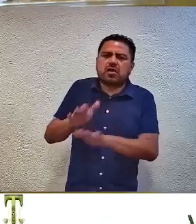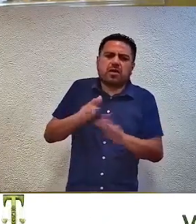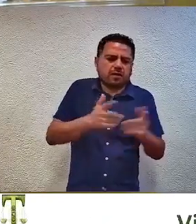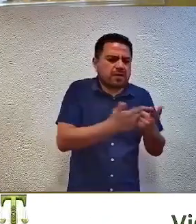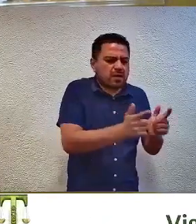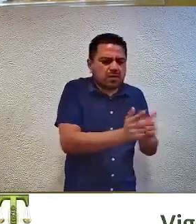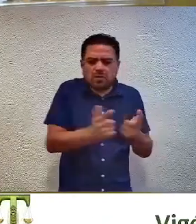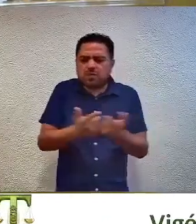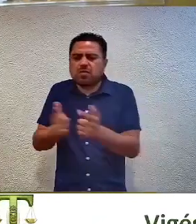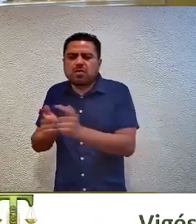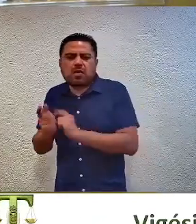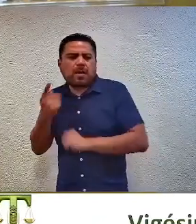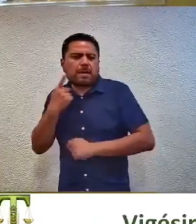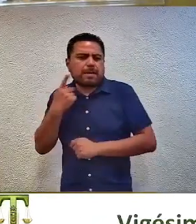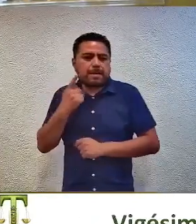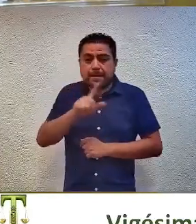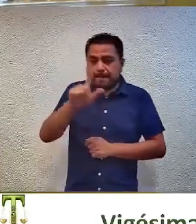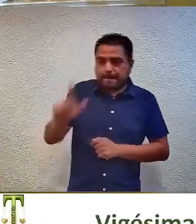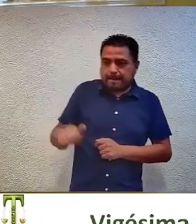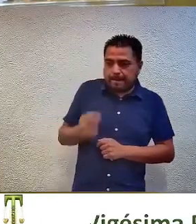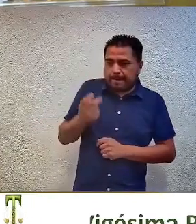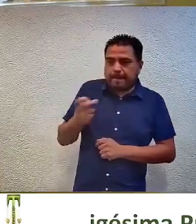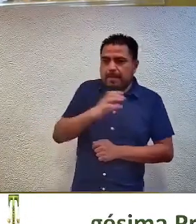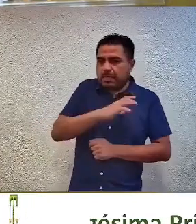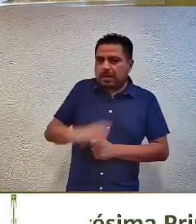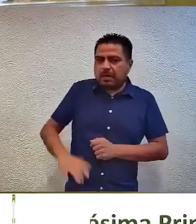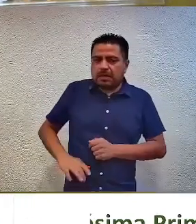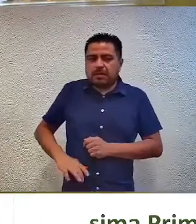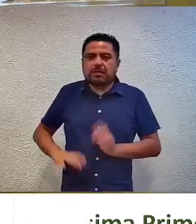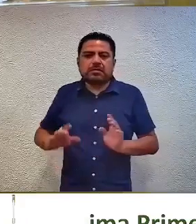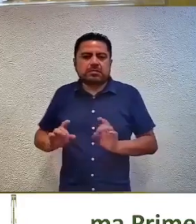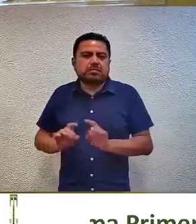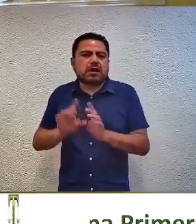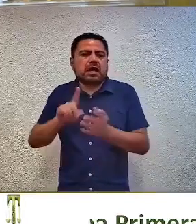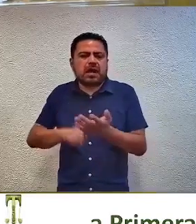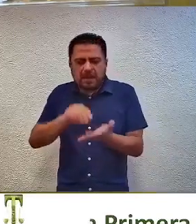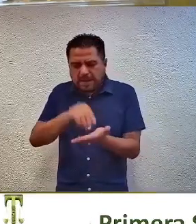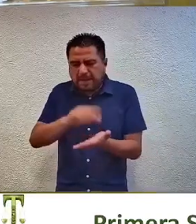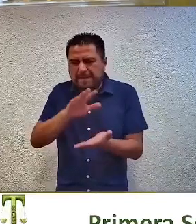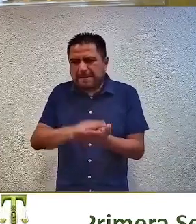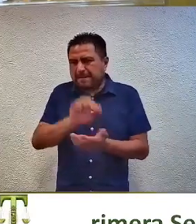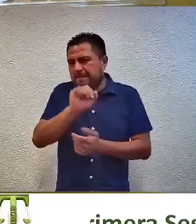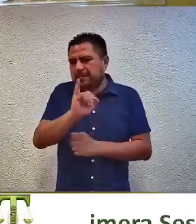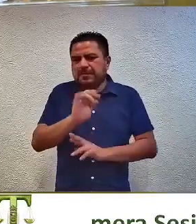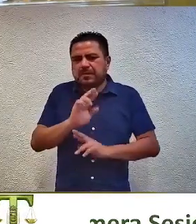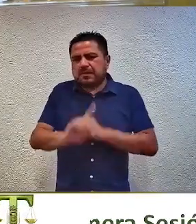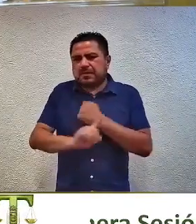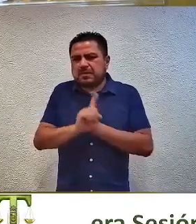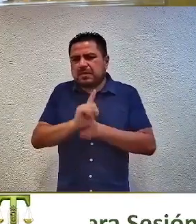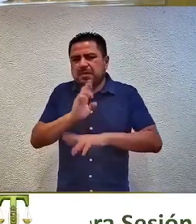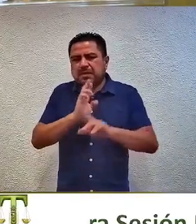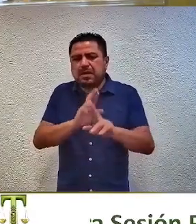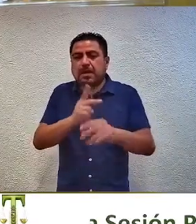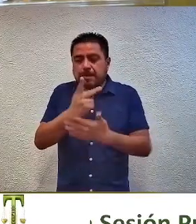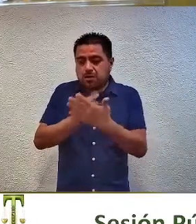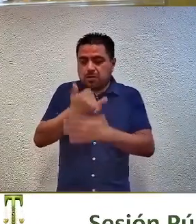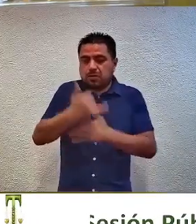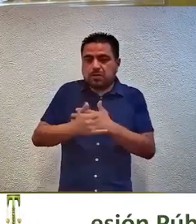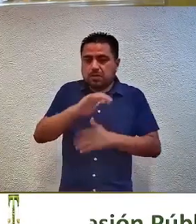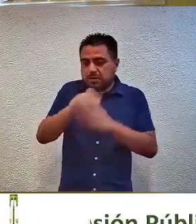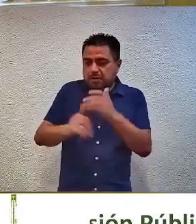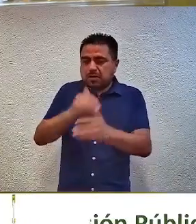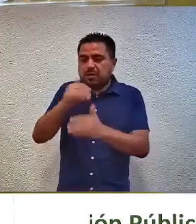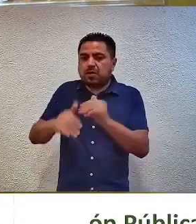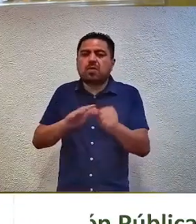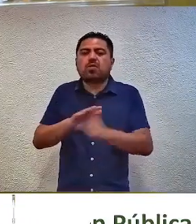candidaturas. De ahí que se proponga declarar infundados los agravios y confirmar la resolución impugnada. El proyecto concluye con los